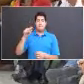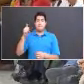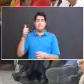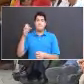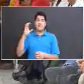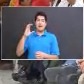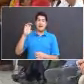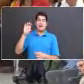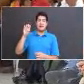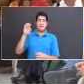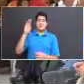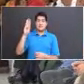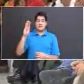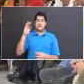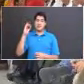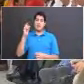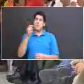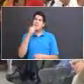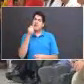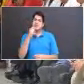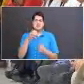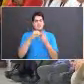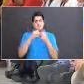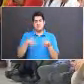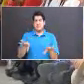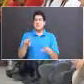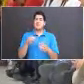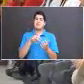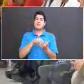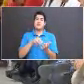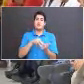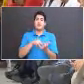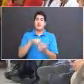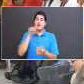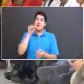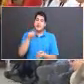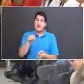Entonces de los 50 que les dan placebo, 25 se sanan.